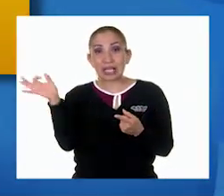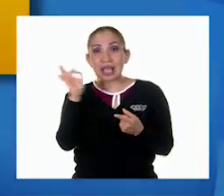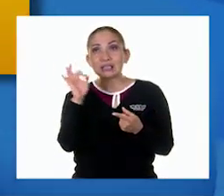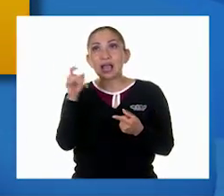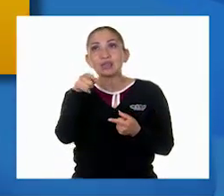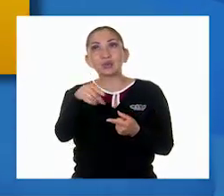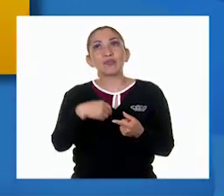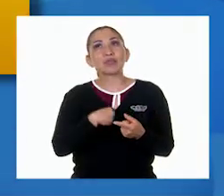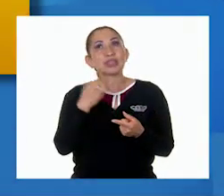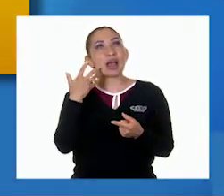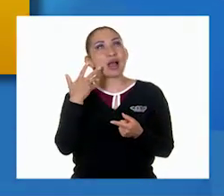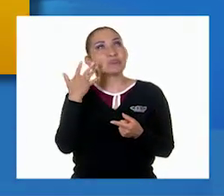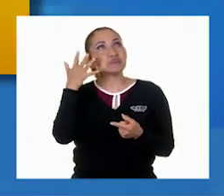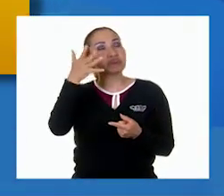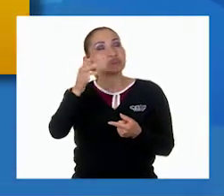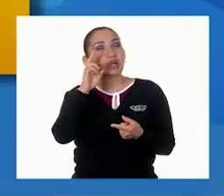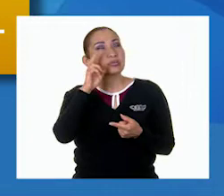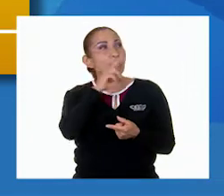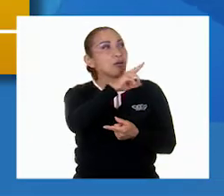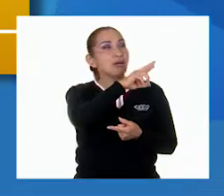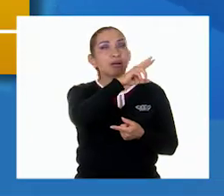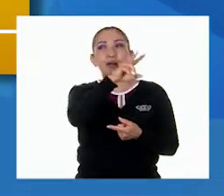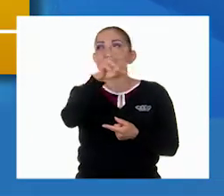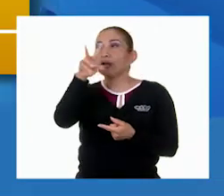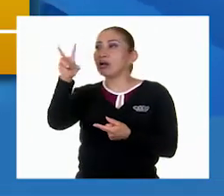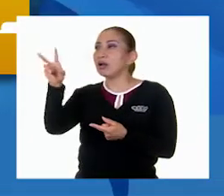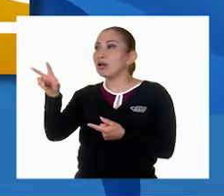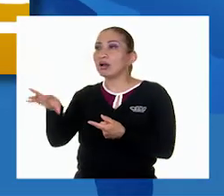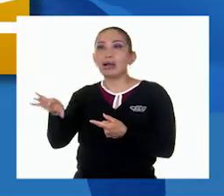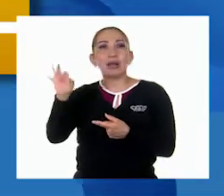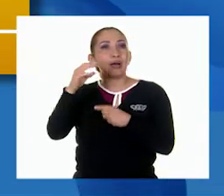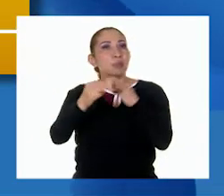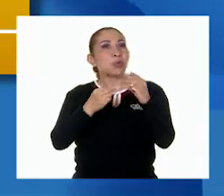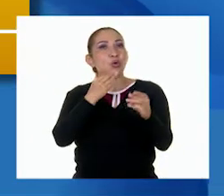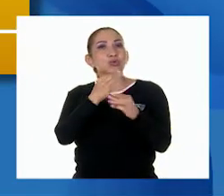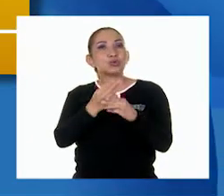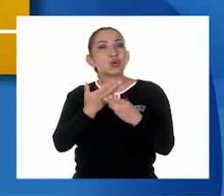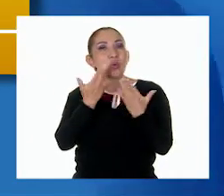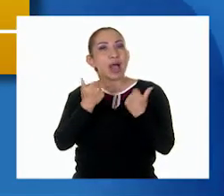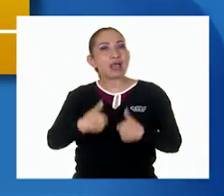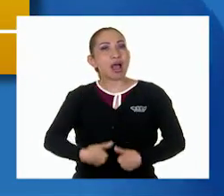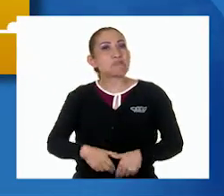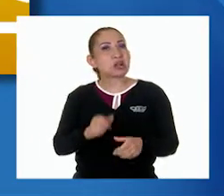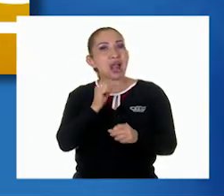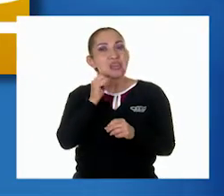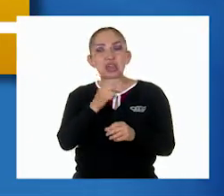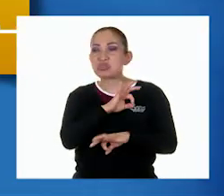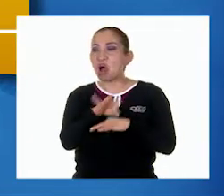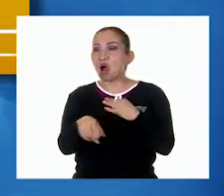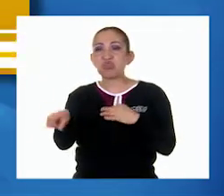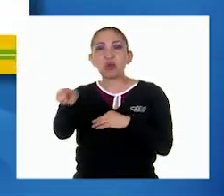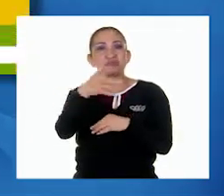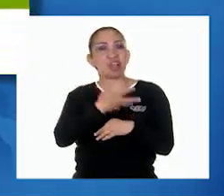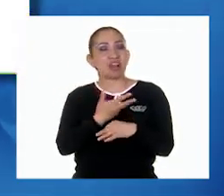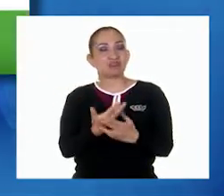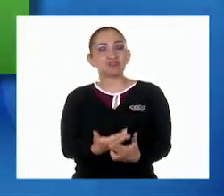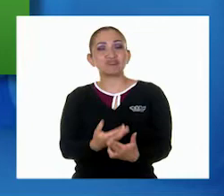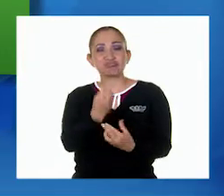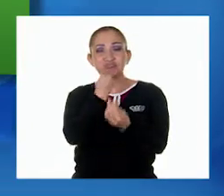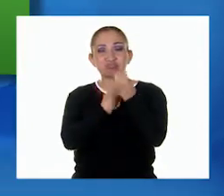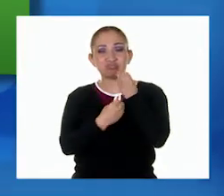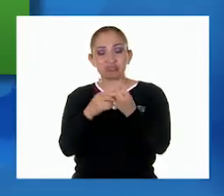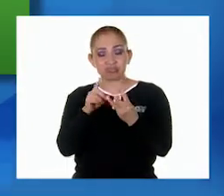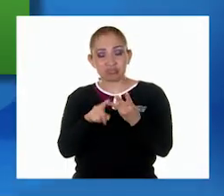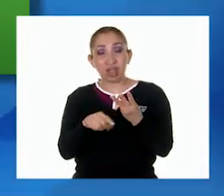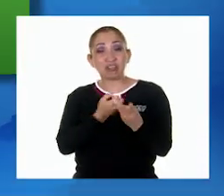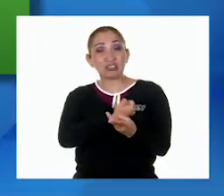momento de tu vida pudieras mirar a tu alrededor y encontrar un mundo sin hambre, en donde todas y todos pudiéramos